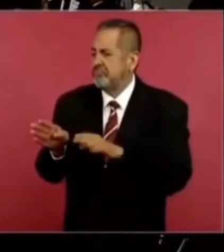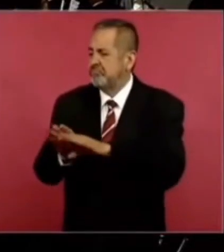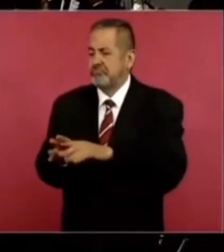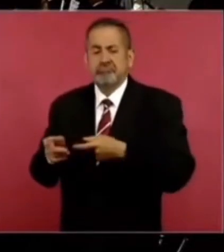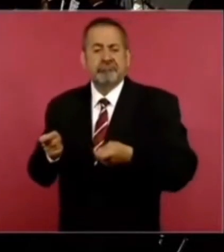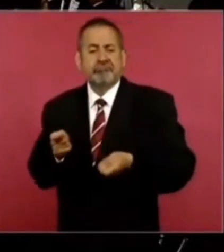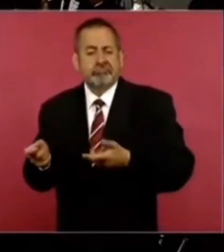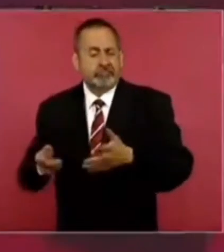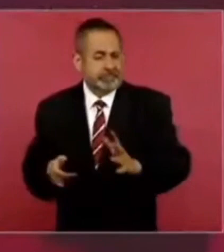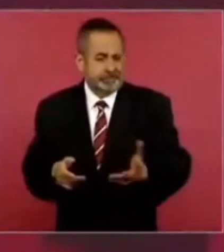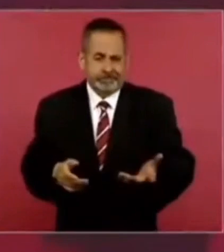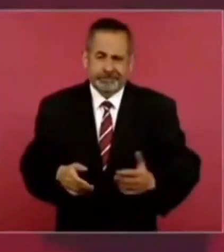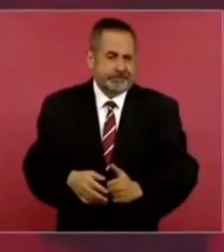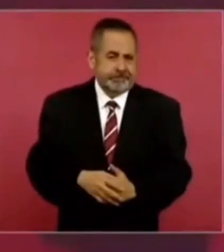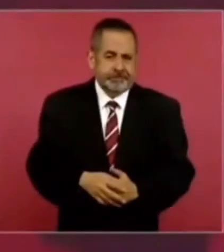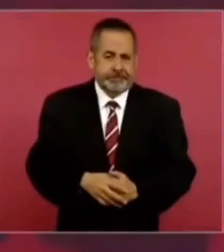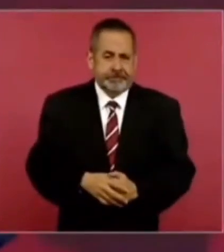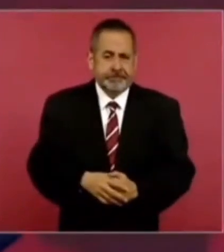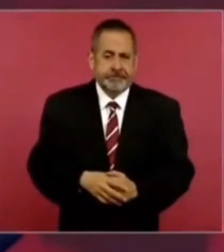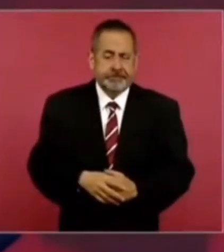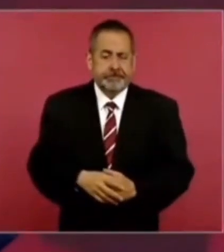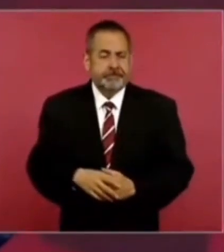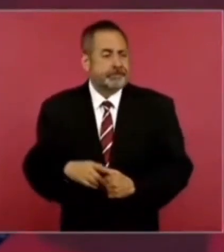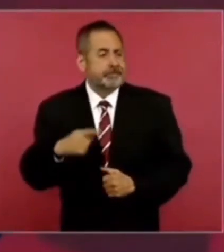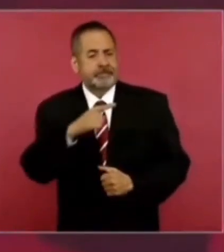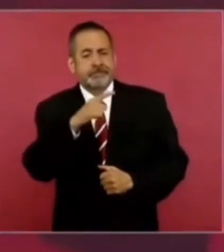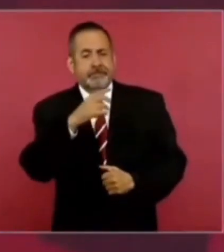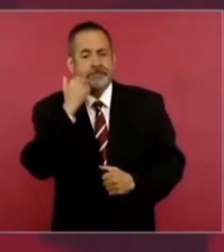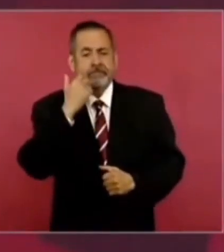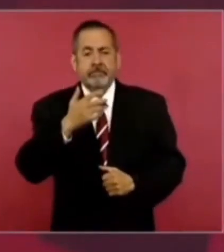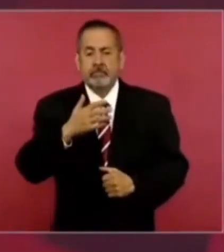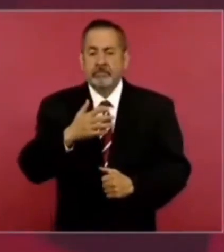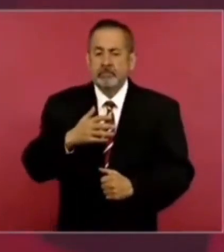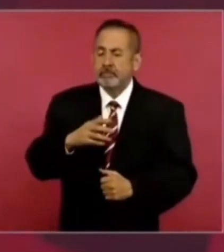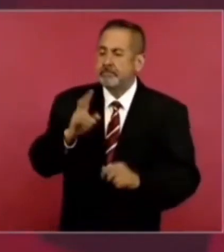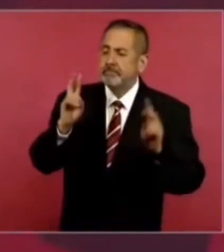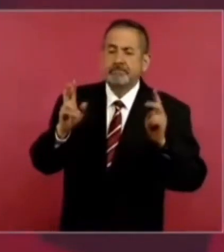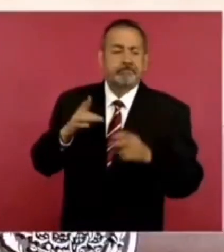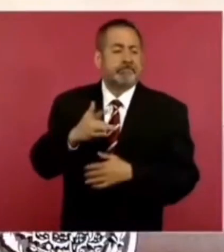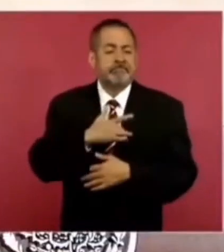de procurar ser generosos,